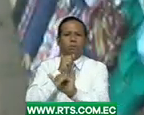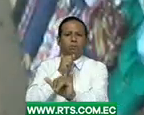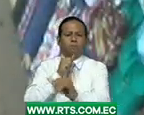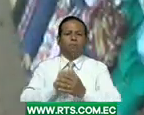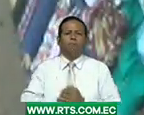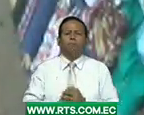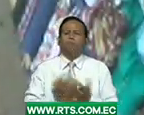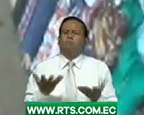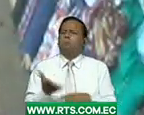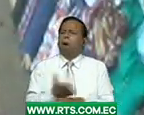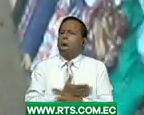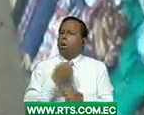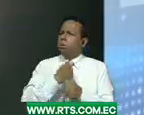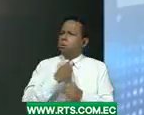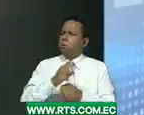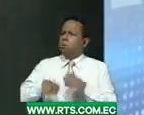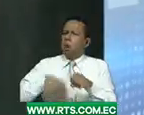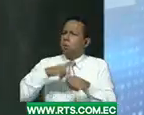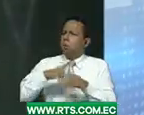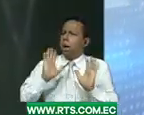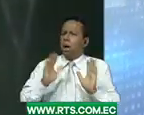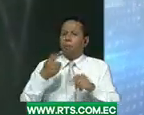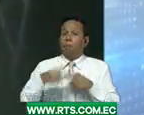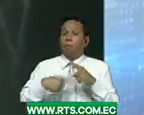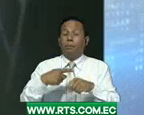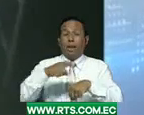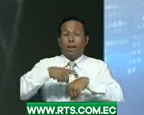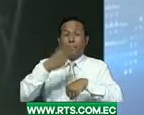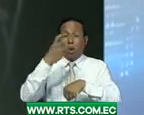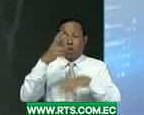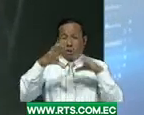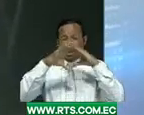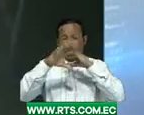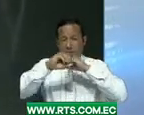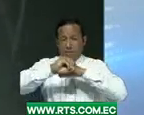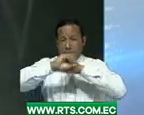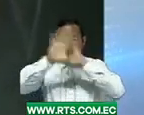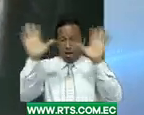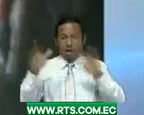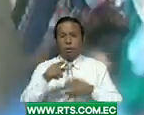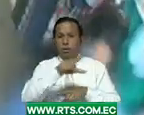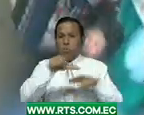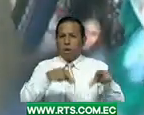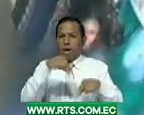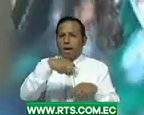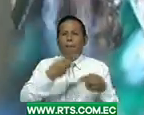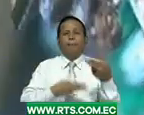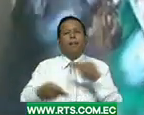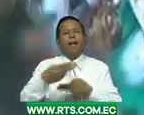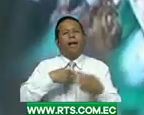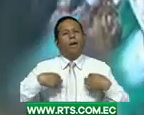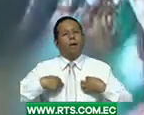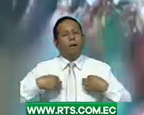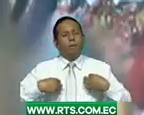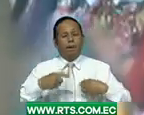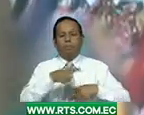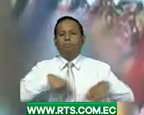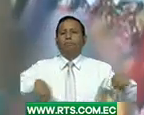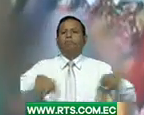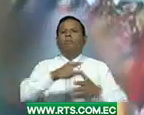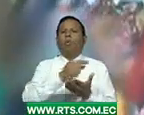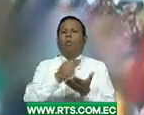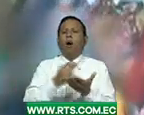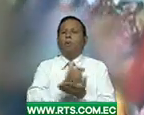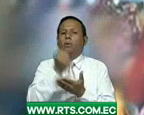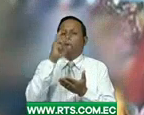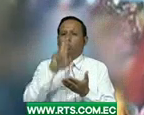Parecía un día normal de trabajo, pero todo ocurrió al mediodía en un local de venta de ropa ubicado en la cooperativa Unión de Bananeros del